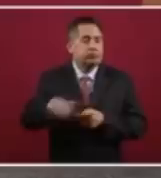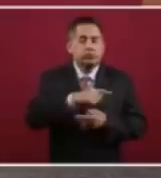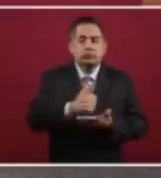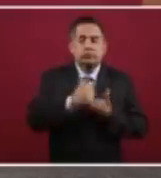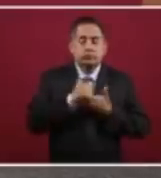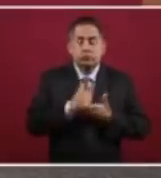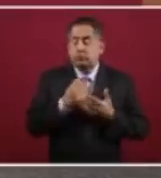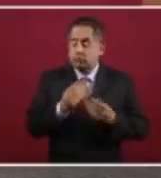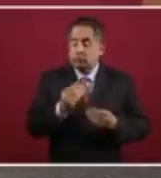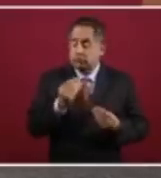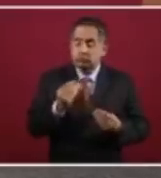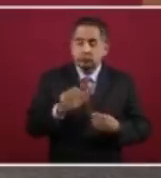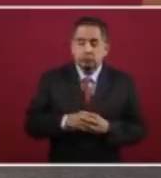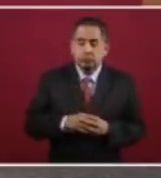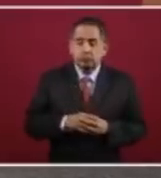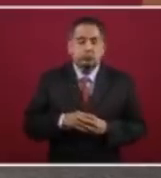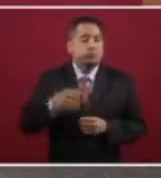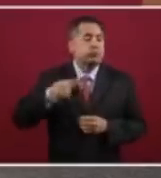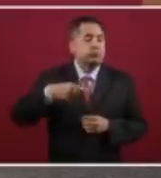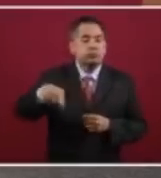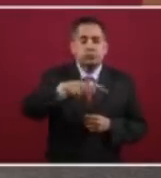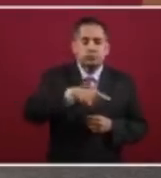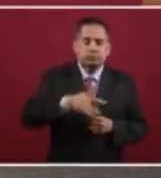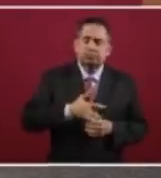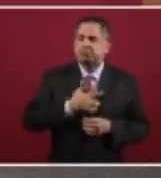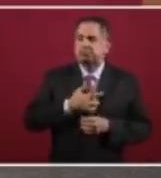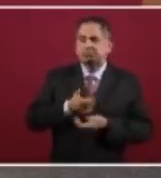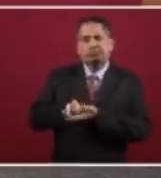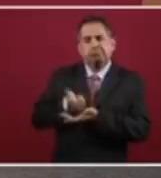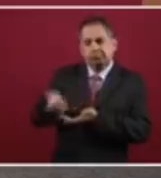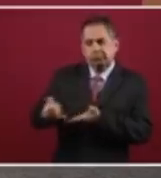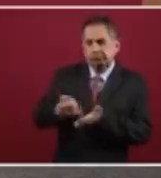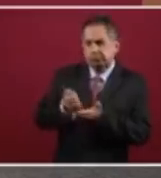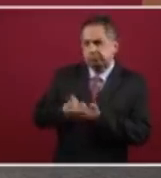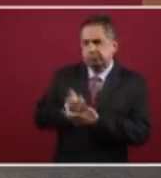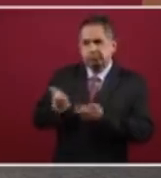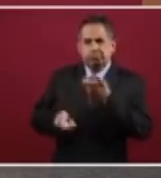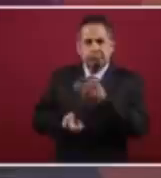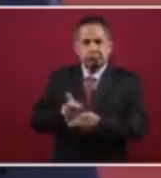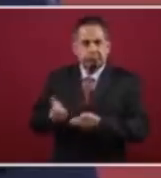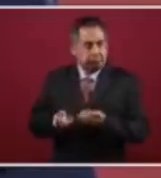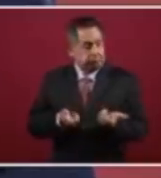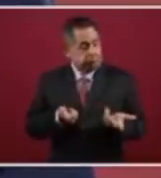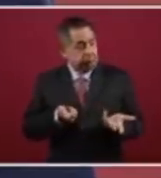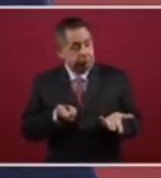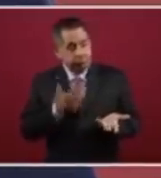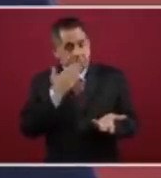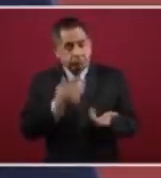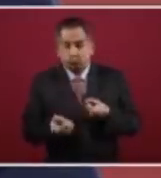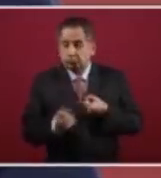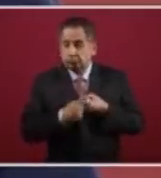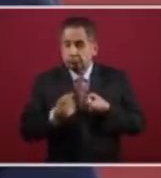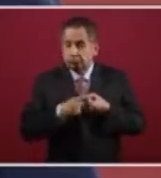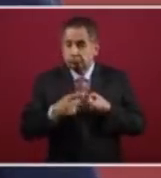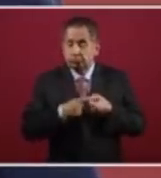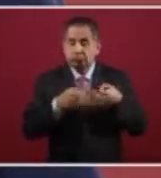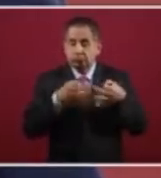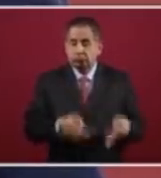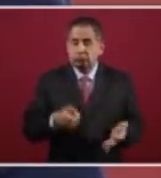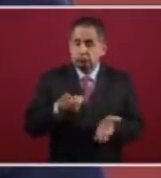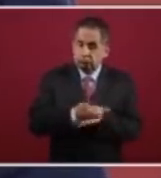también los contribuyentes que están inscribiéndose